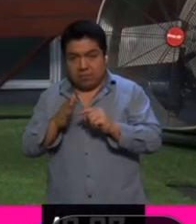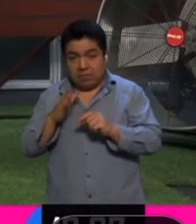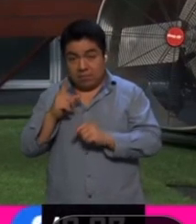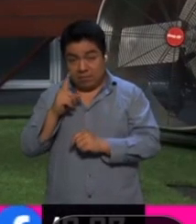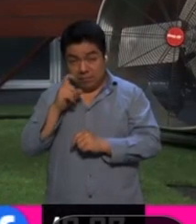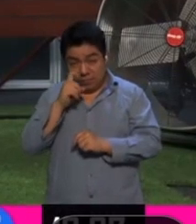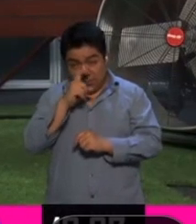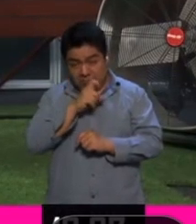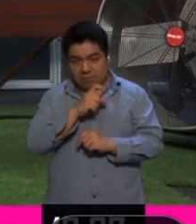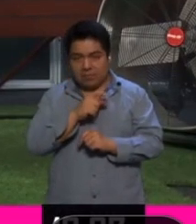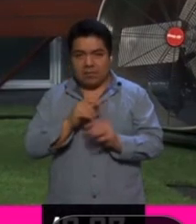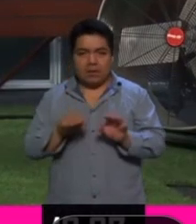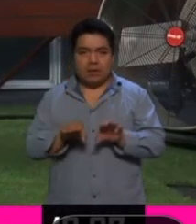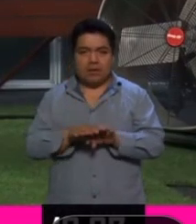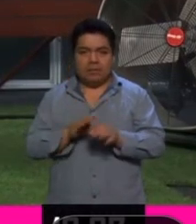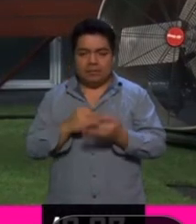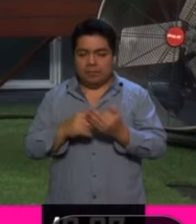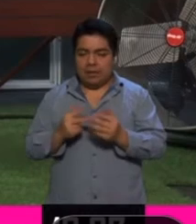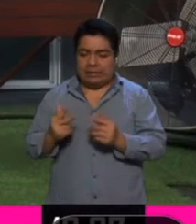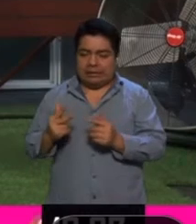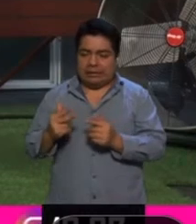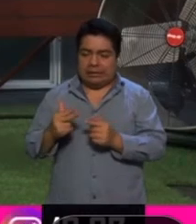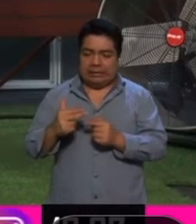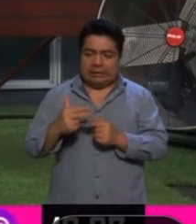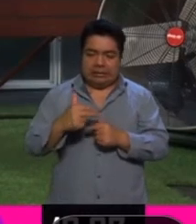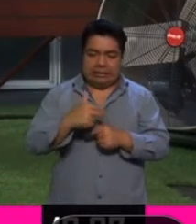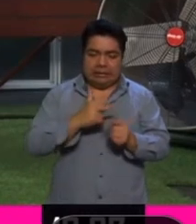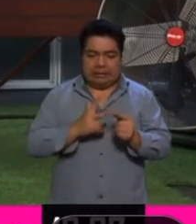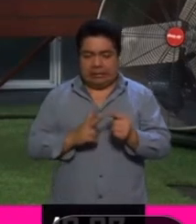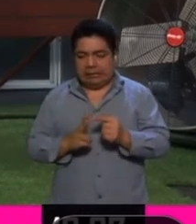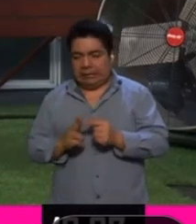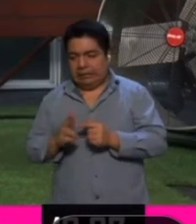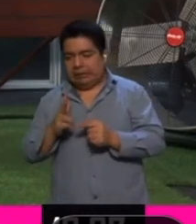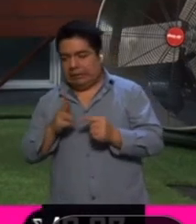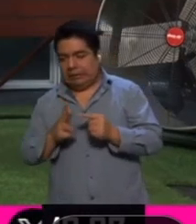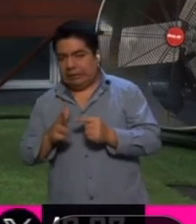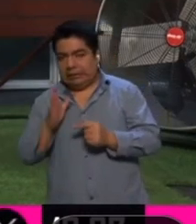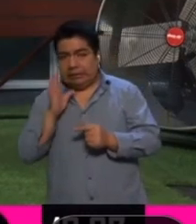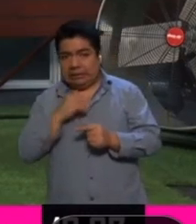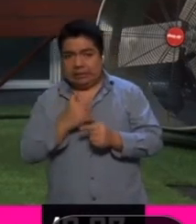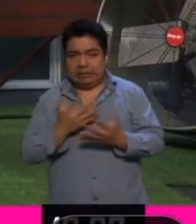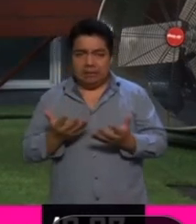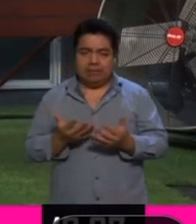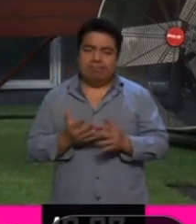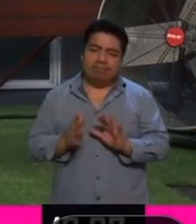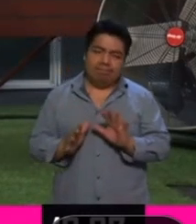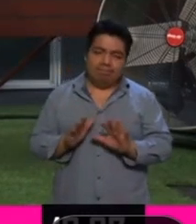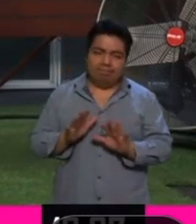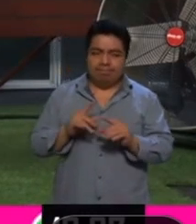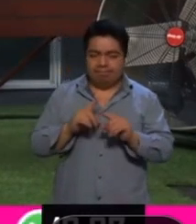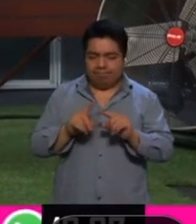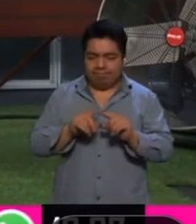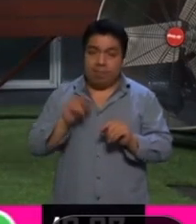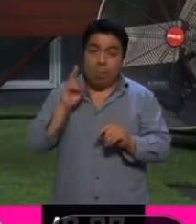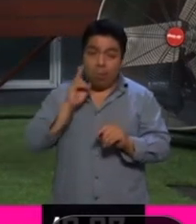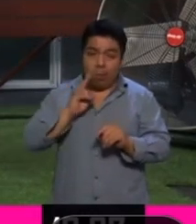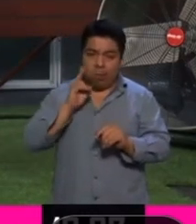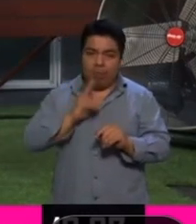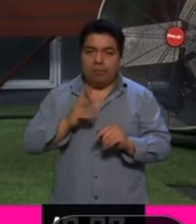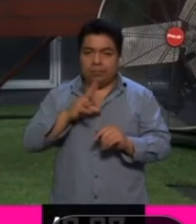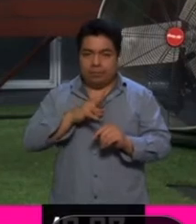te acabaste todas las tijeras hasta de pollero de tu casa? Sí. ¡Qué pues padre! Pues hay que hacer varias pruebas, pero conseguí